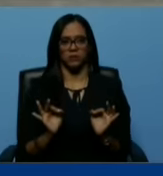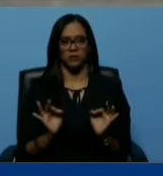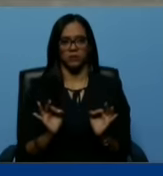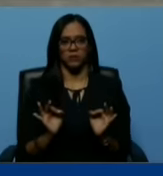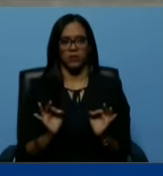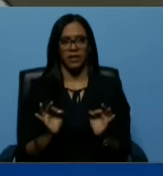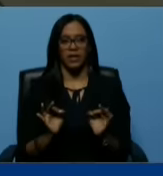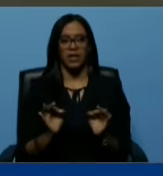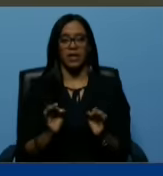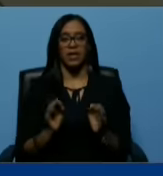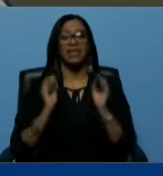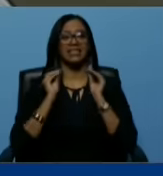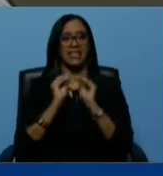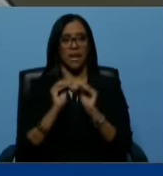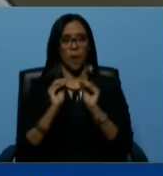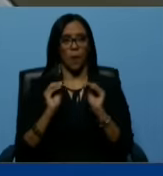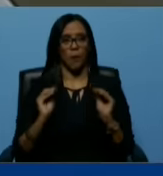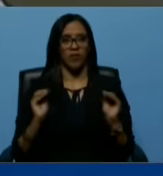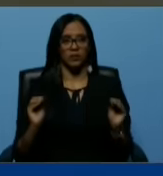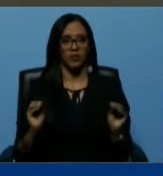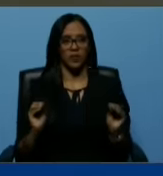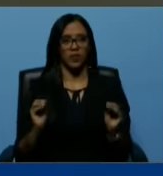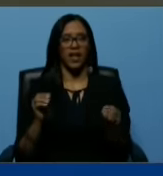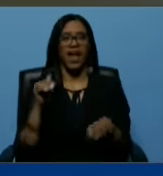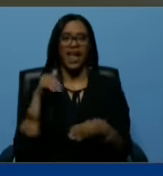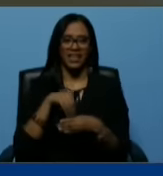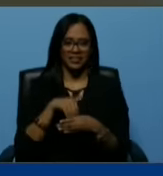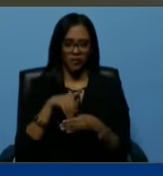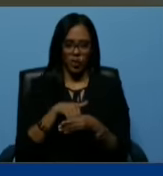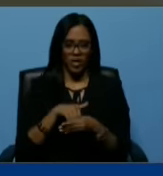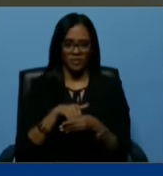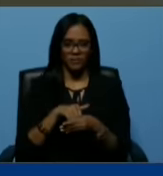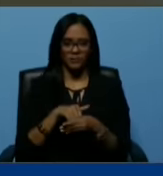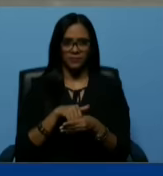que es la convocatoria a elecciones